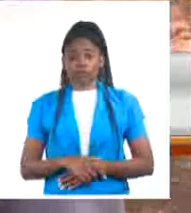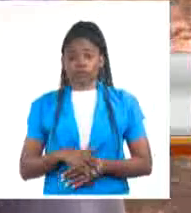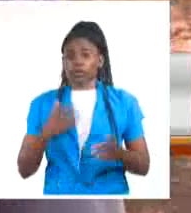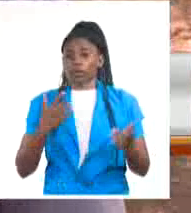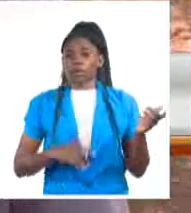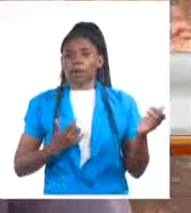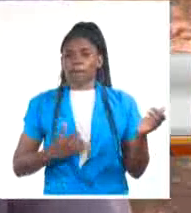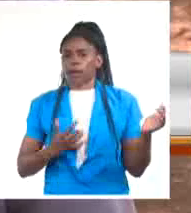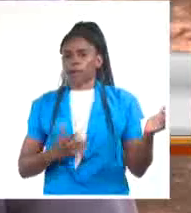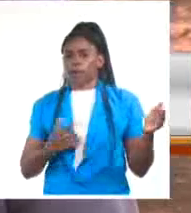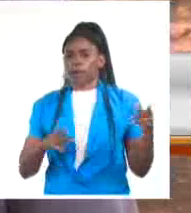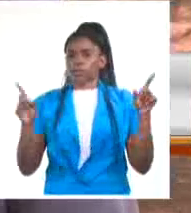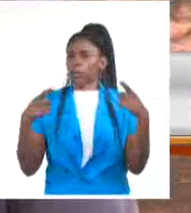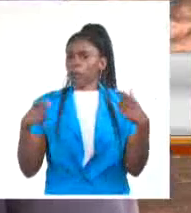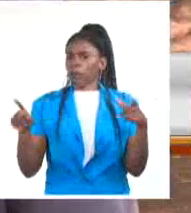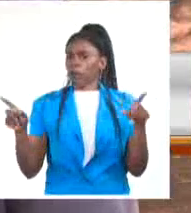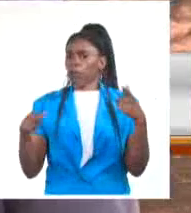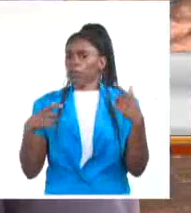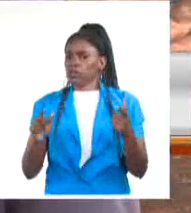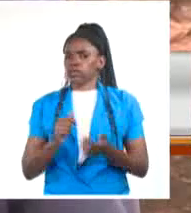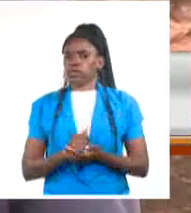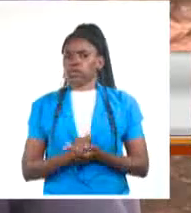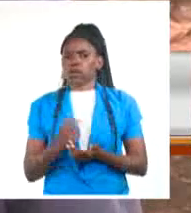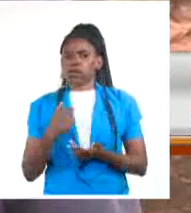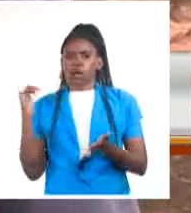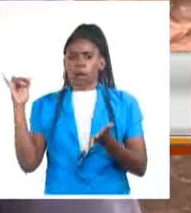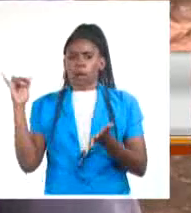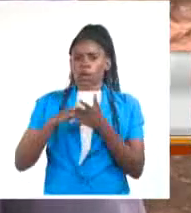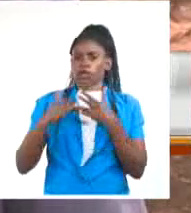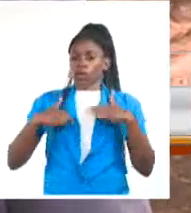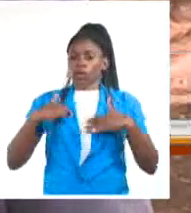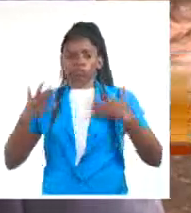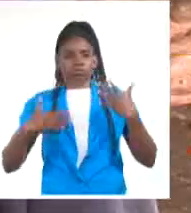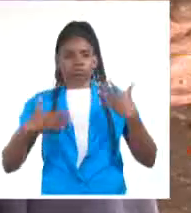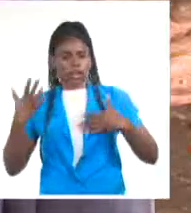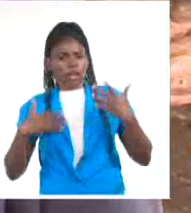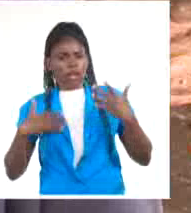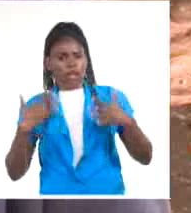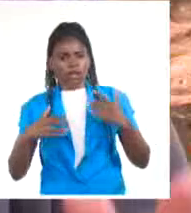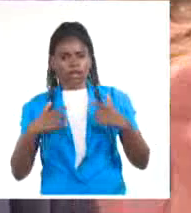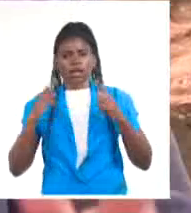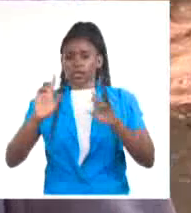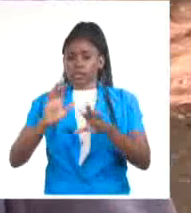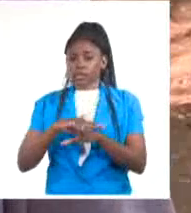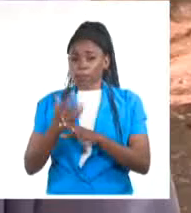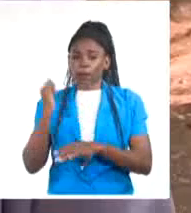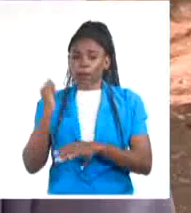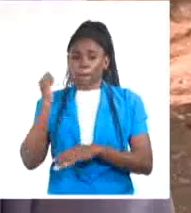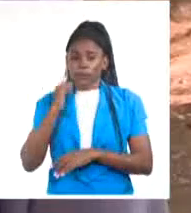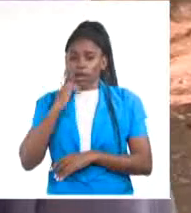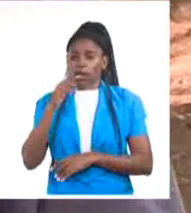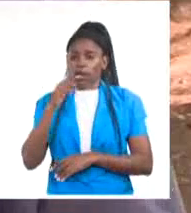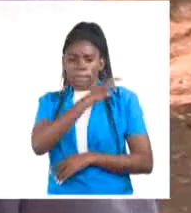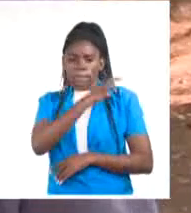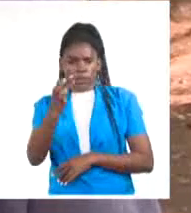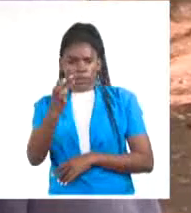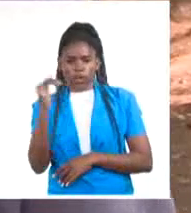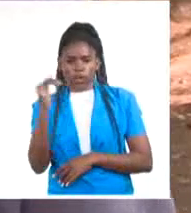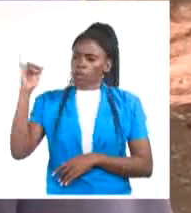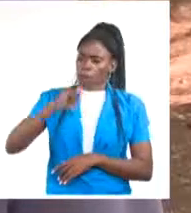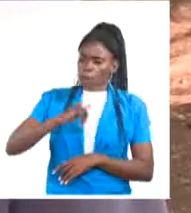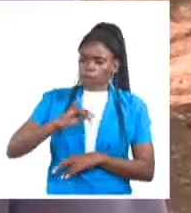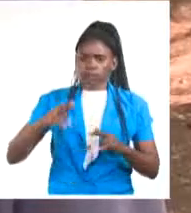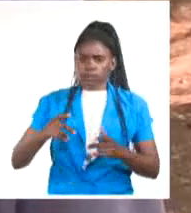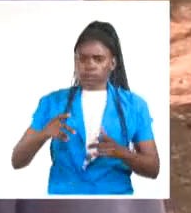nuevo, los últimos 6 años, pues Chucho me estaba invitando, pero yo tenía otros compromisos, yo